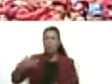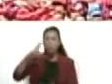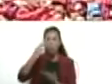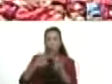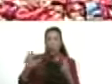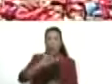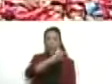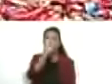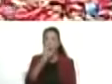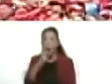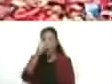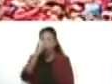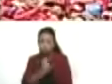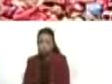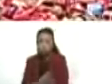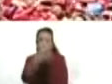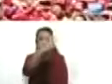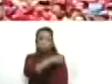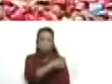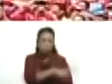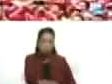general Zamora.